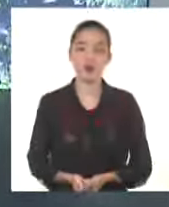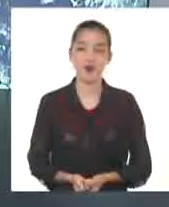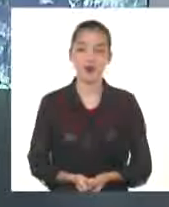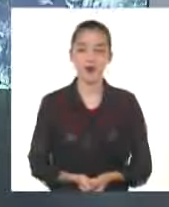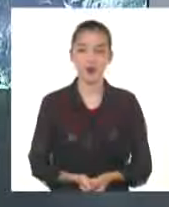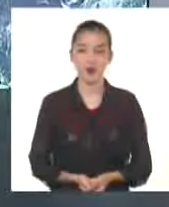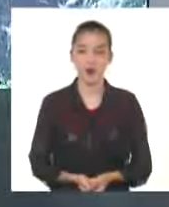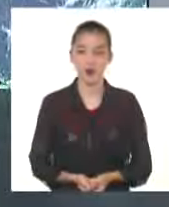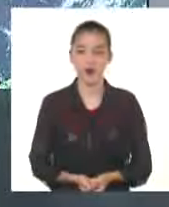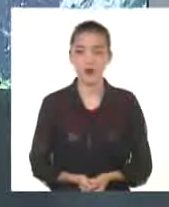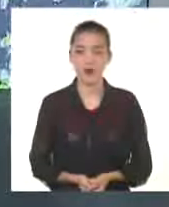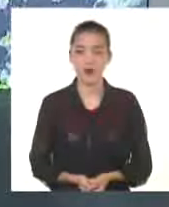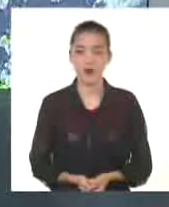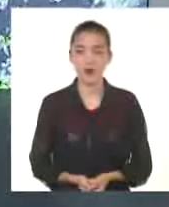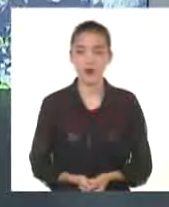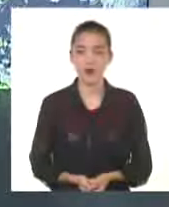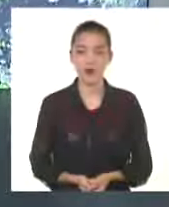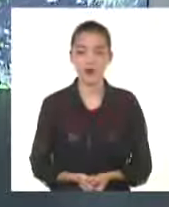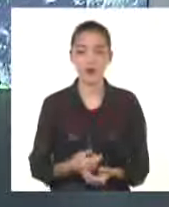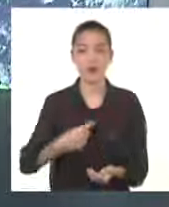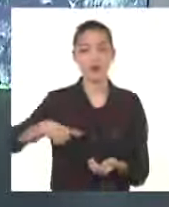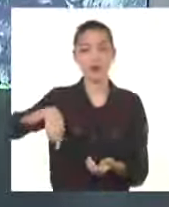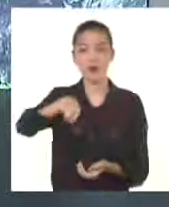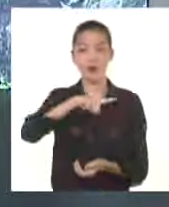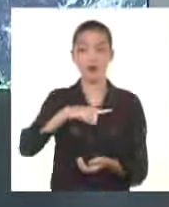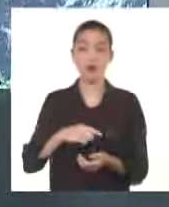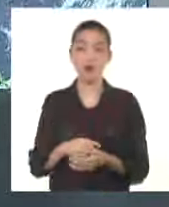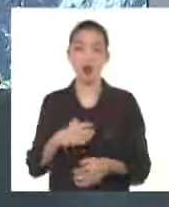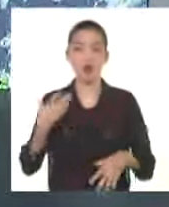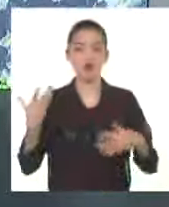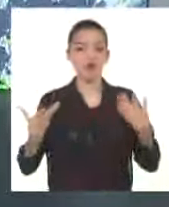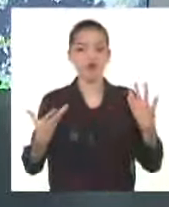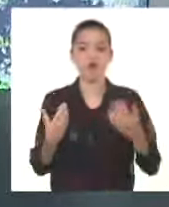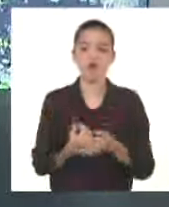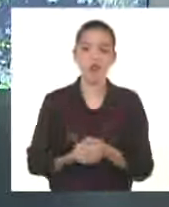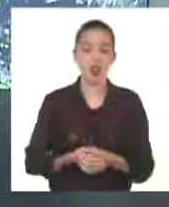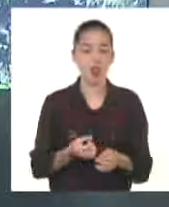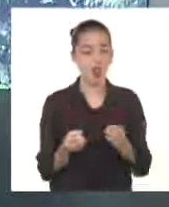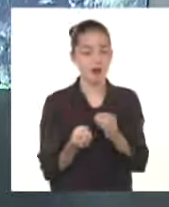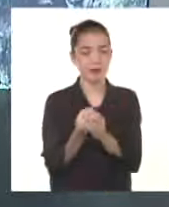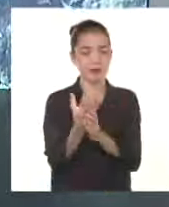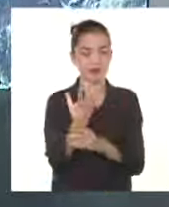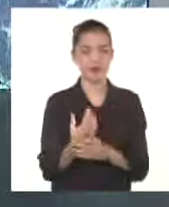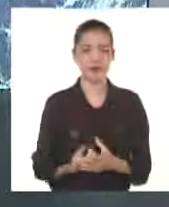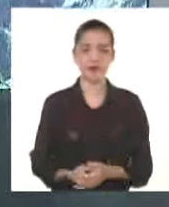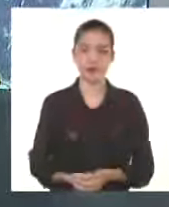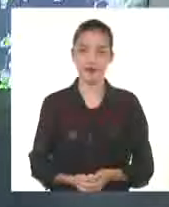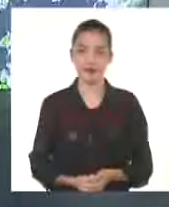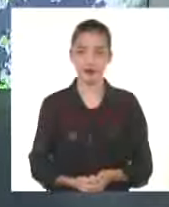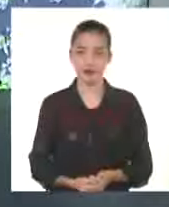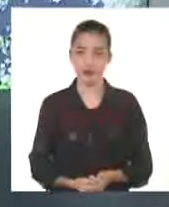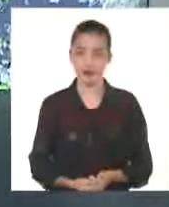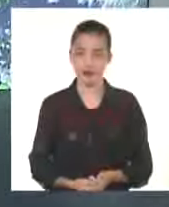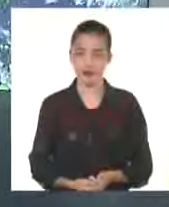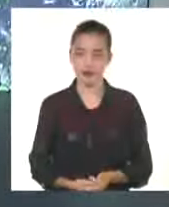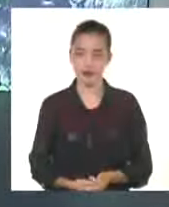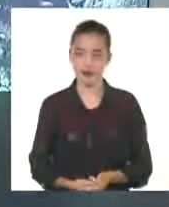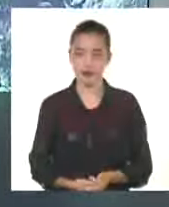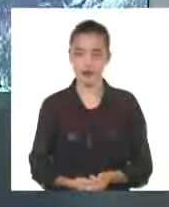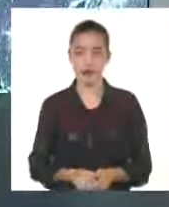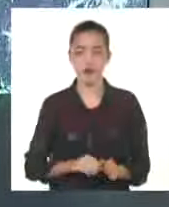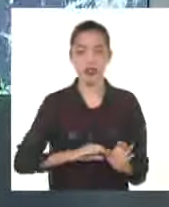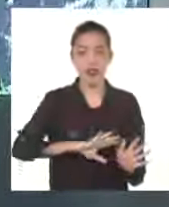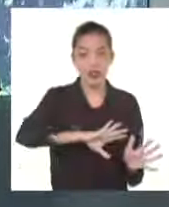Golfo de México, pues también va ganando en actividad. La mañana de hoy se formó la depresión tropical 14 en aguas del Golfo de México,